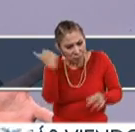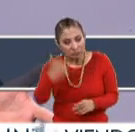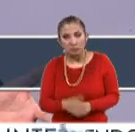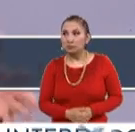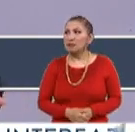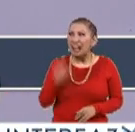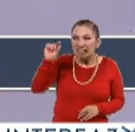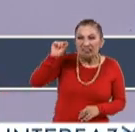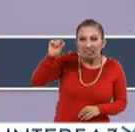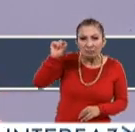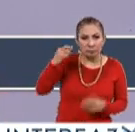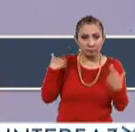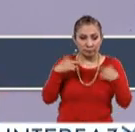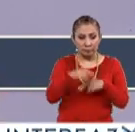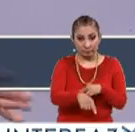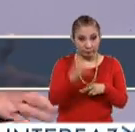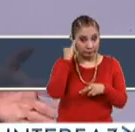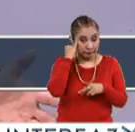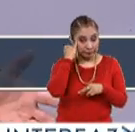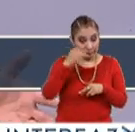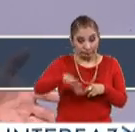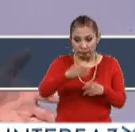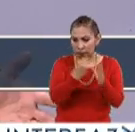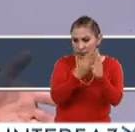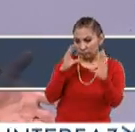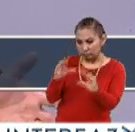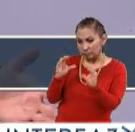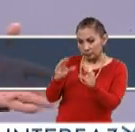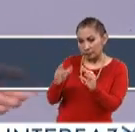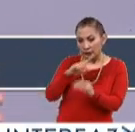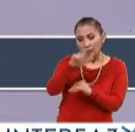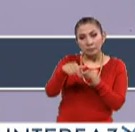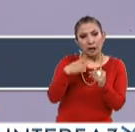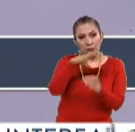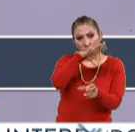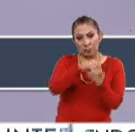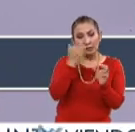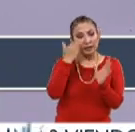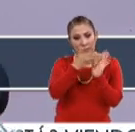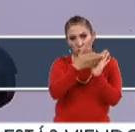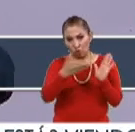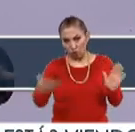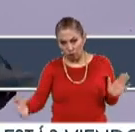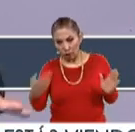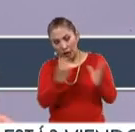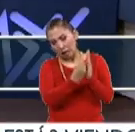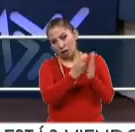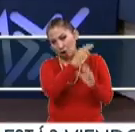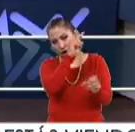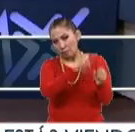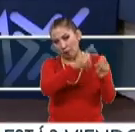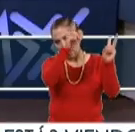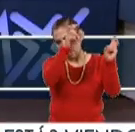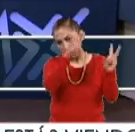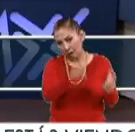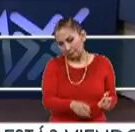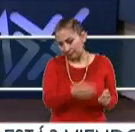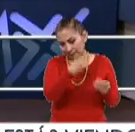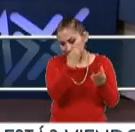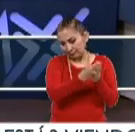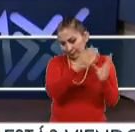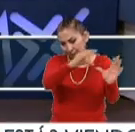asunto. Porque los profesores de la zona indígena enseñan esto ya después de completar la jornada con el